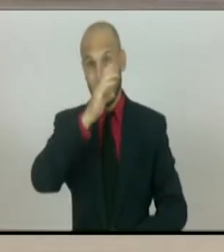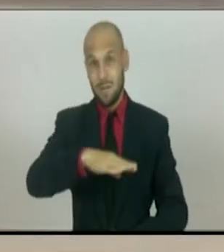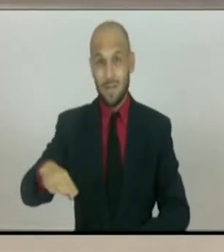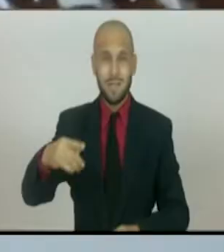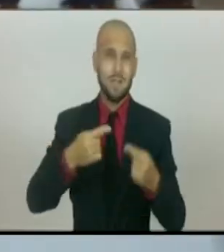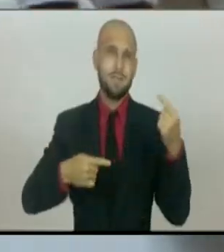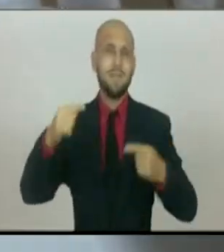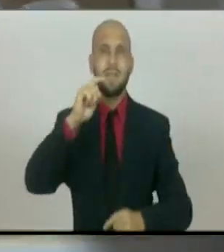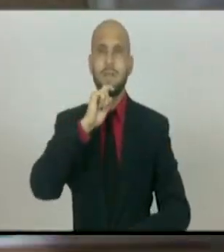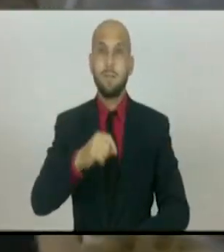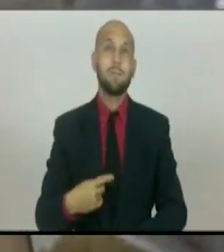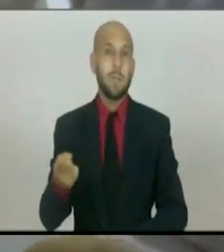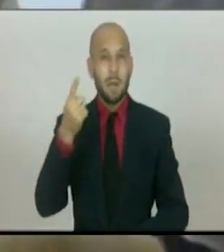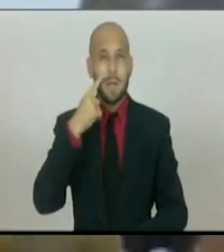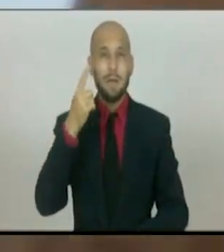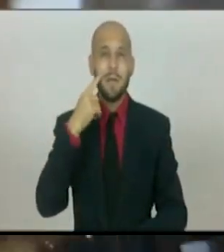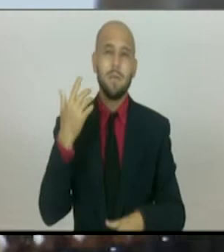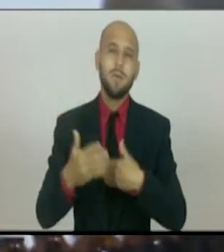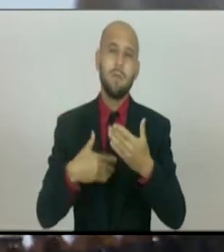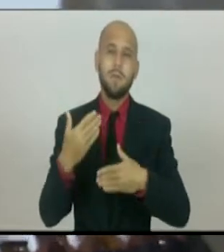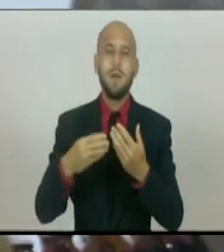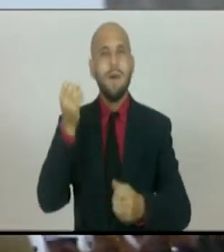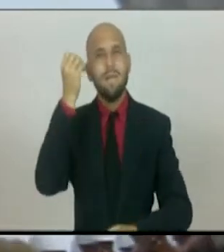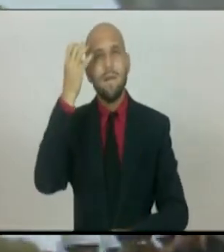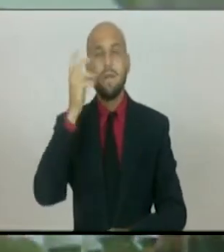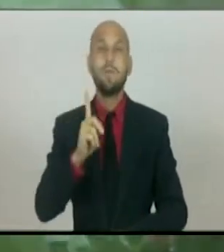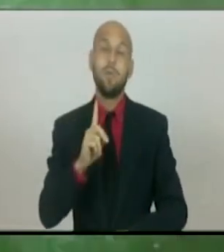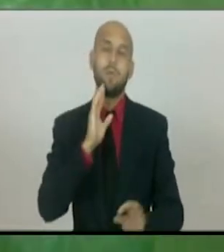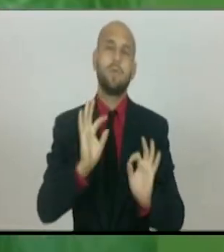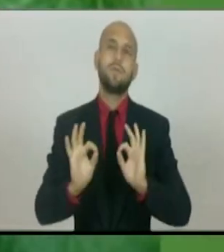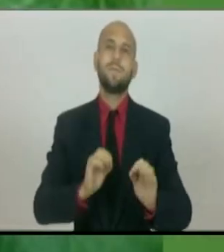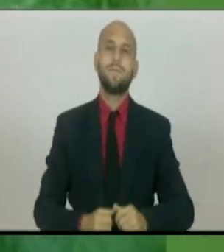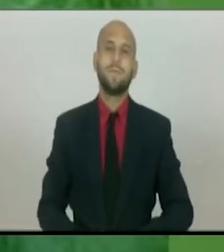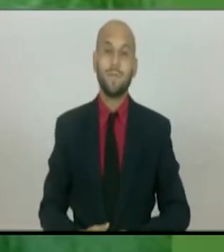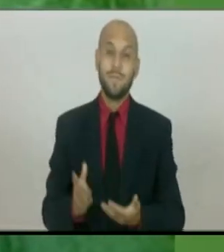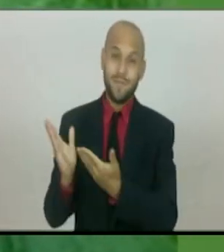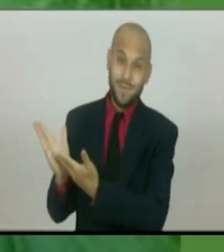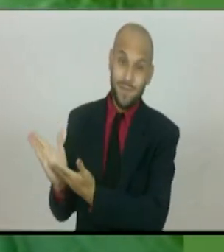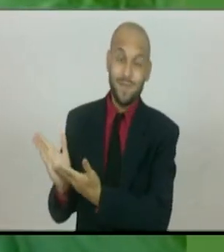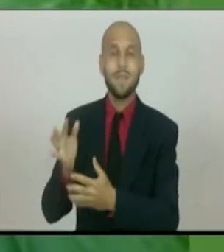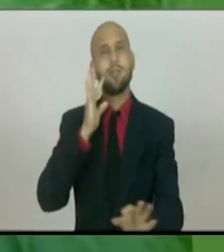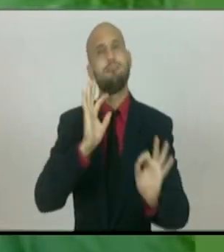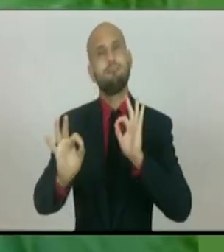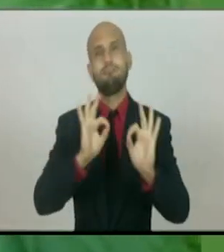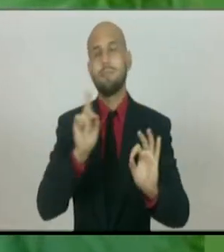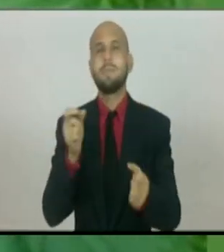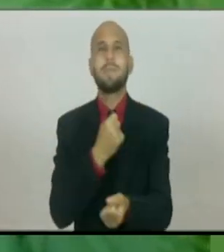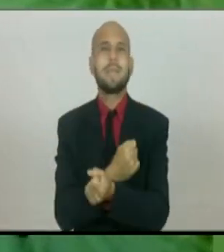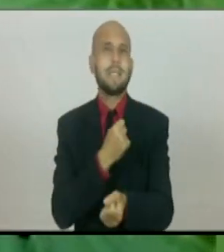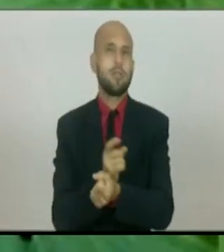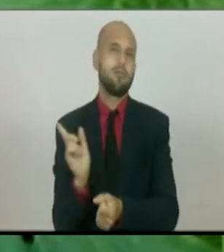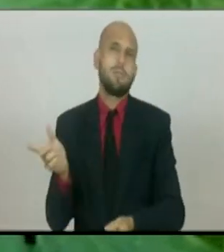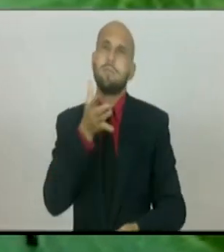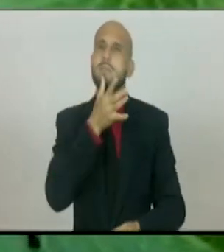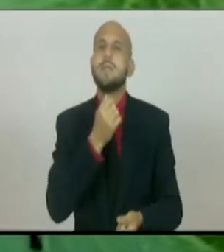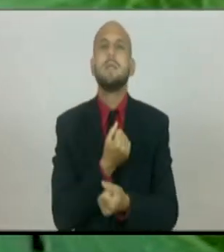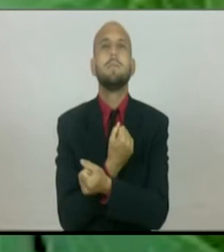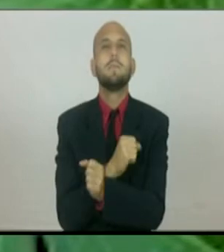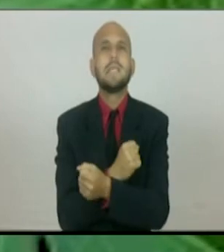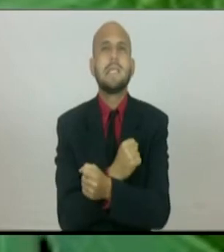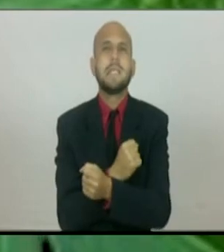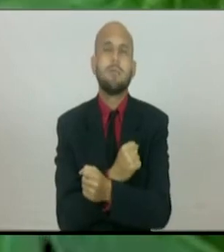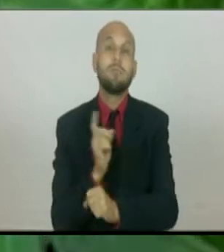más reportadas son los fitofármacos. Sobre el caisimón de anís, se han recibido reportes de irritabilidad